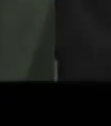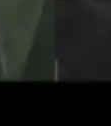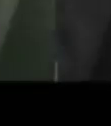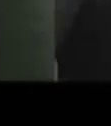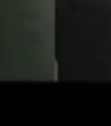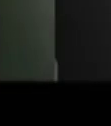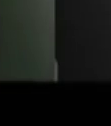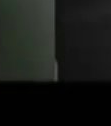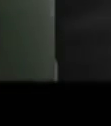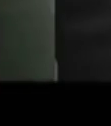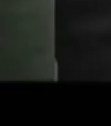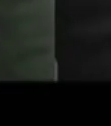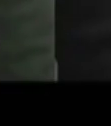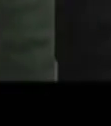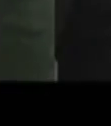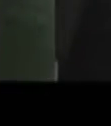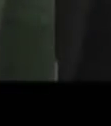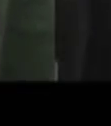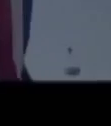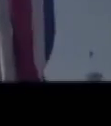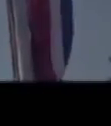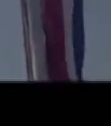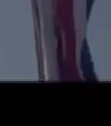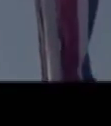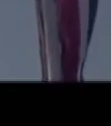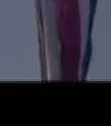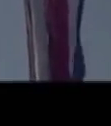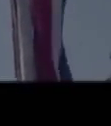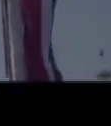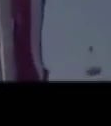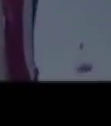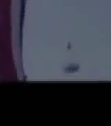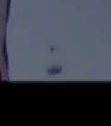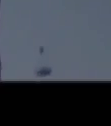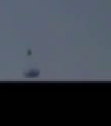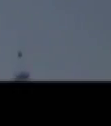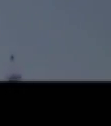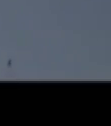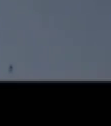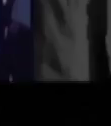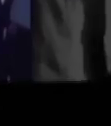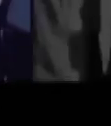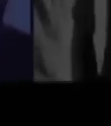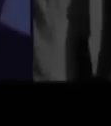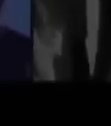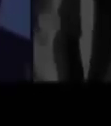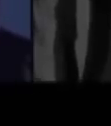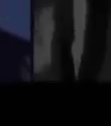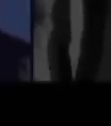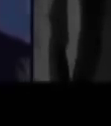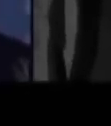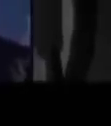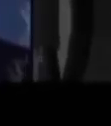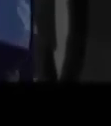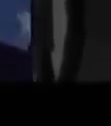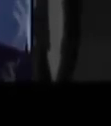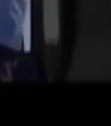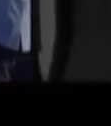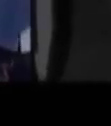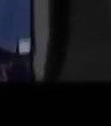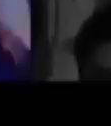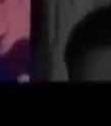sola. Cuba son aquellos que murieron en Angola. Cuba es el médico, la doctora, el maestro,